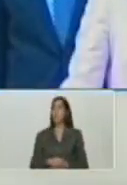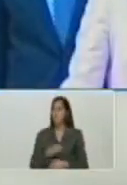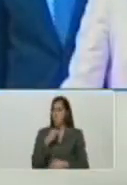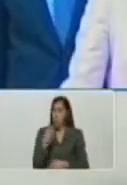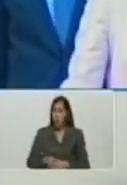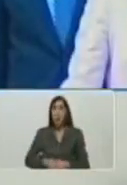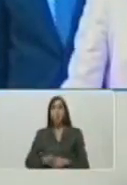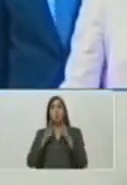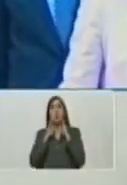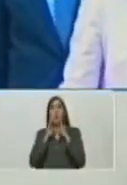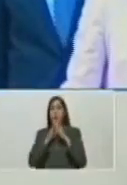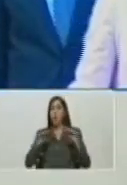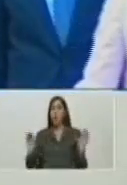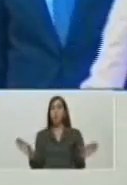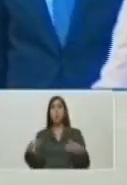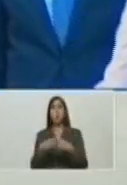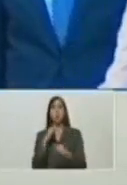grupo.